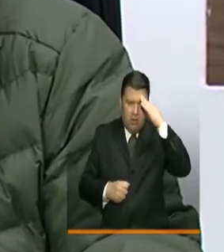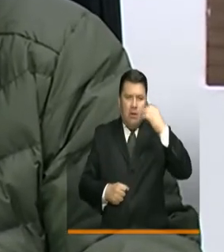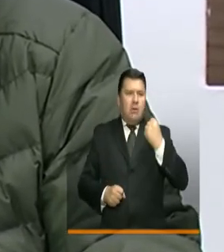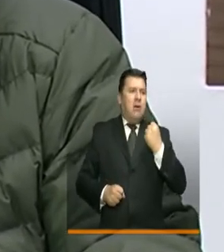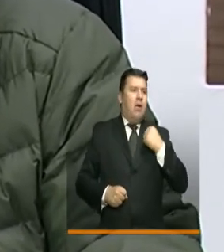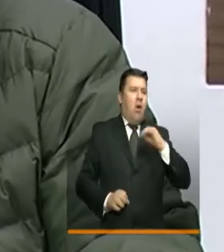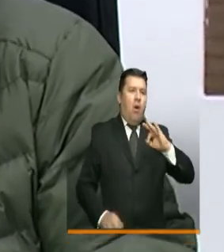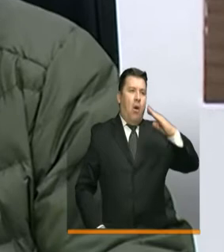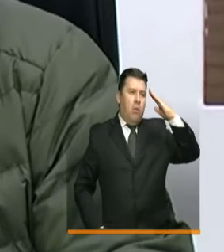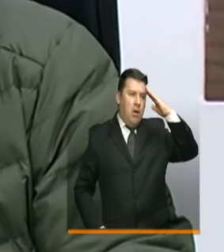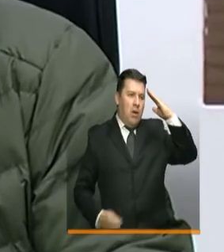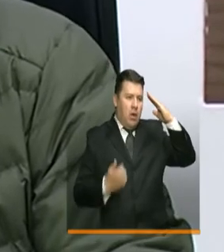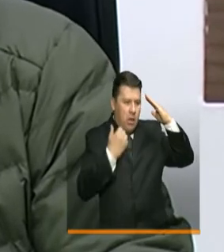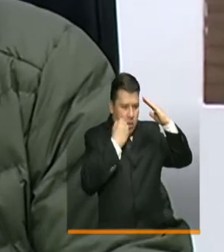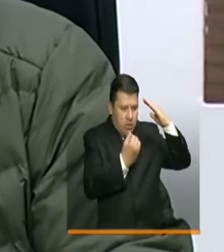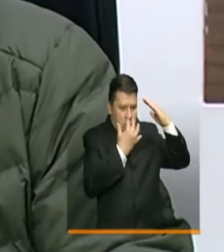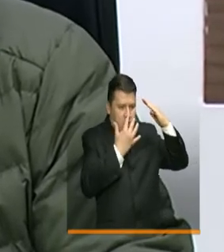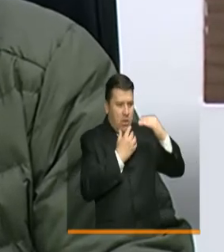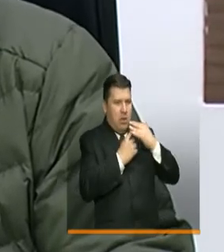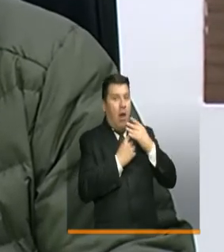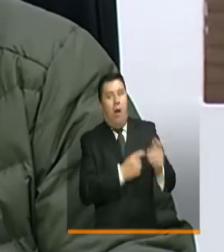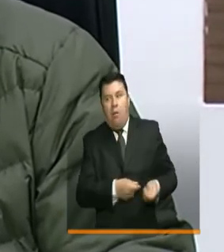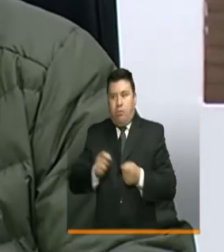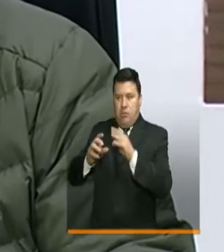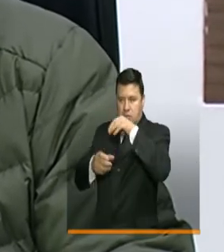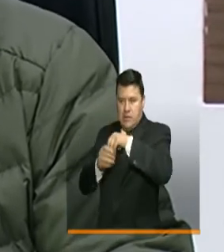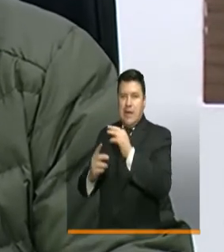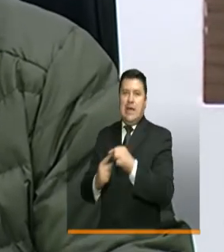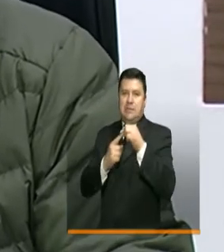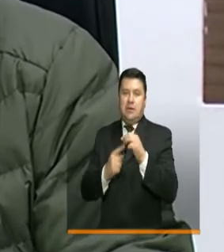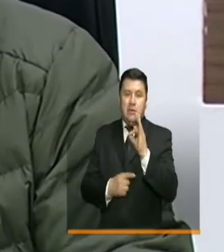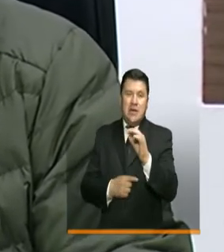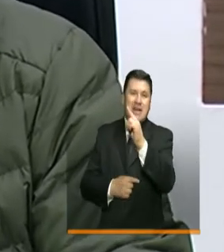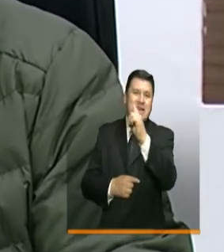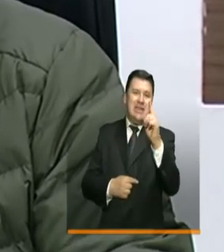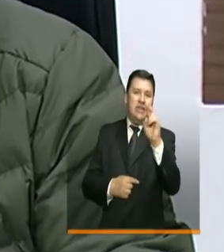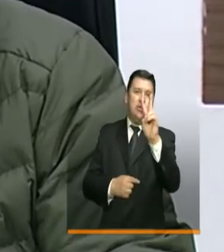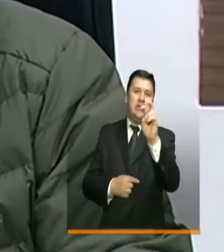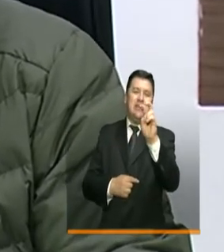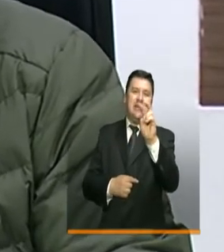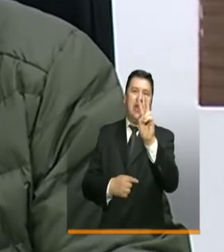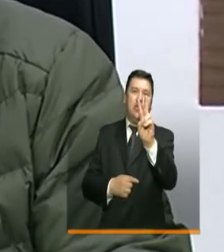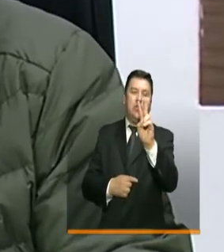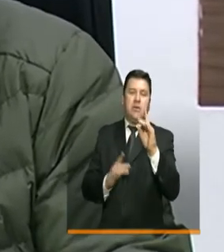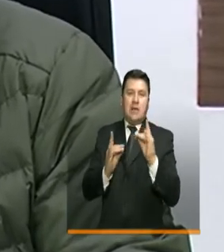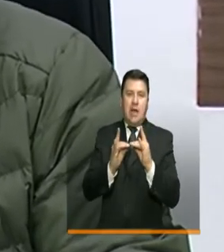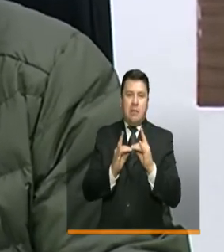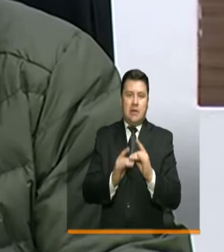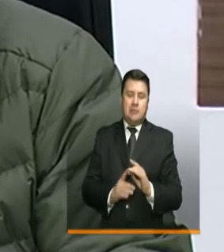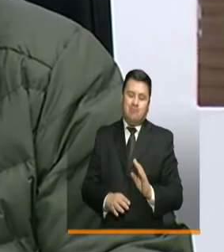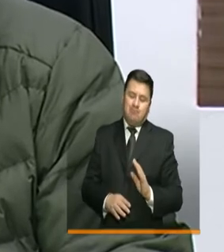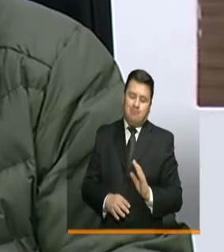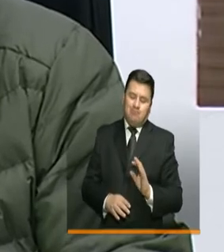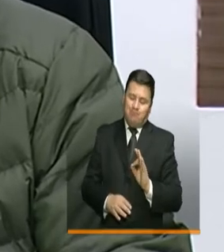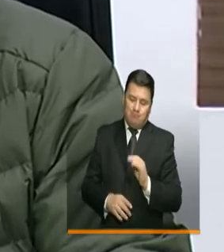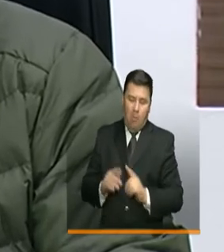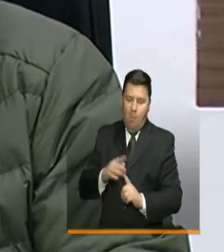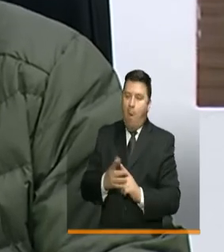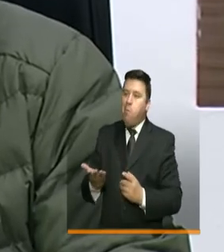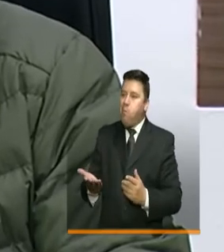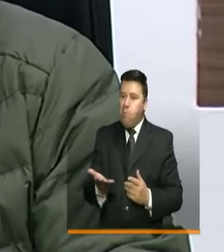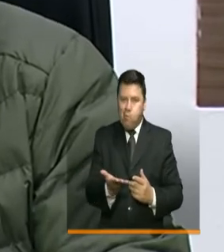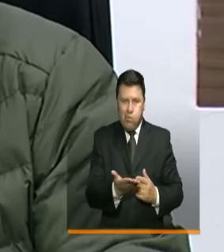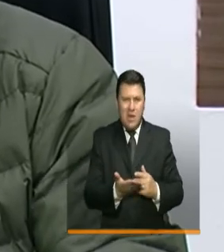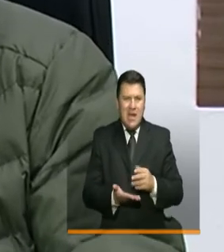el COVID-19. Esto da un total de 162 camas habilitadas, señor presidente, en el Centro